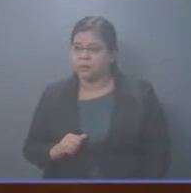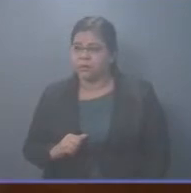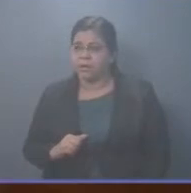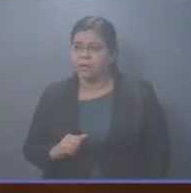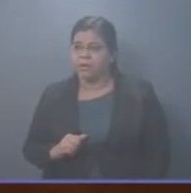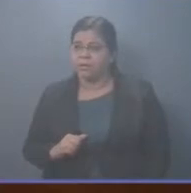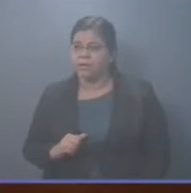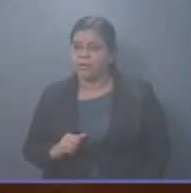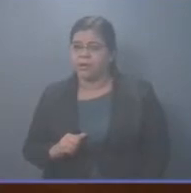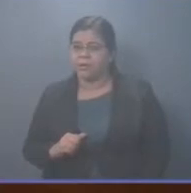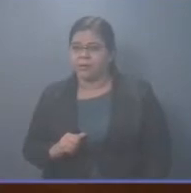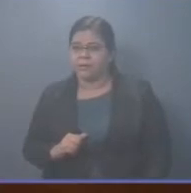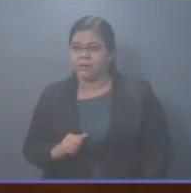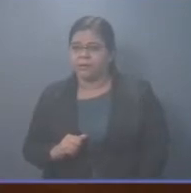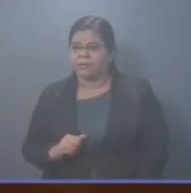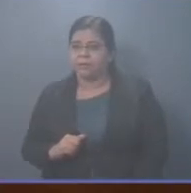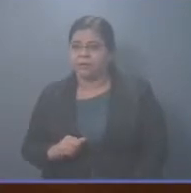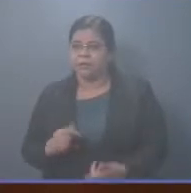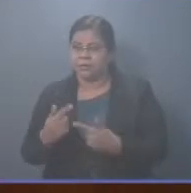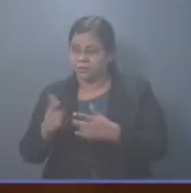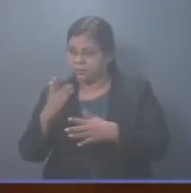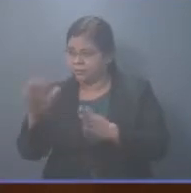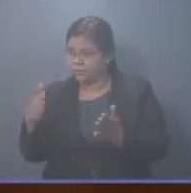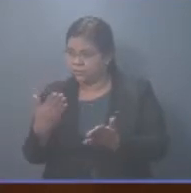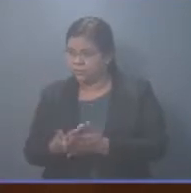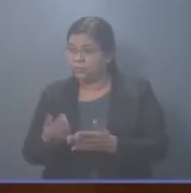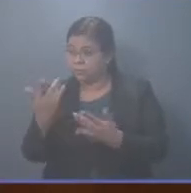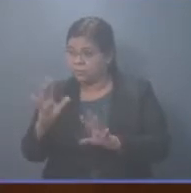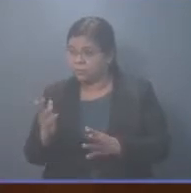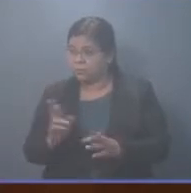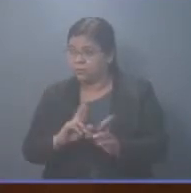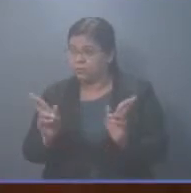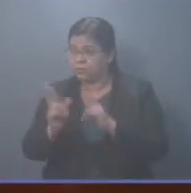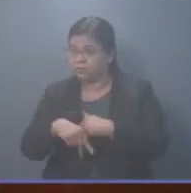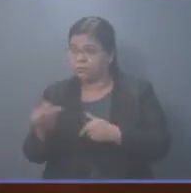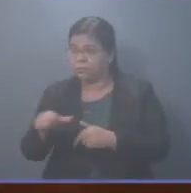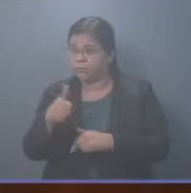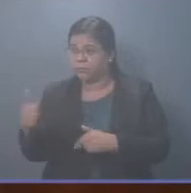4 votos. Ok, no tenemos resolución en este punto. Vamos a ir al siguiente.